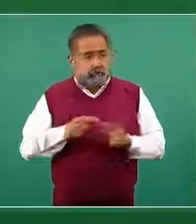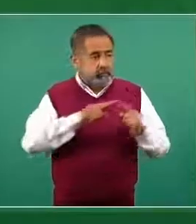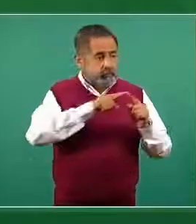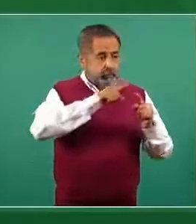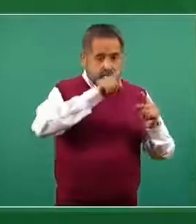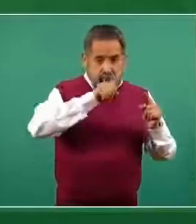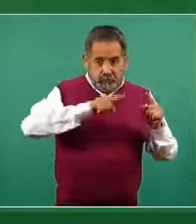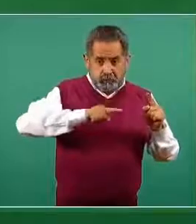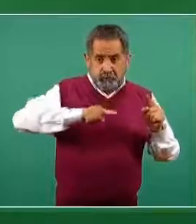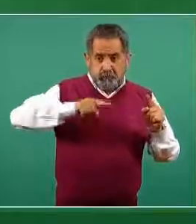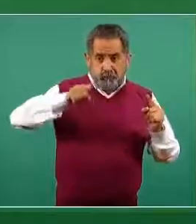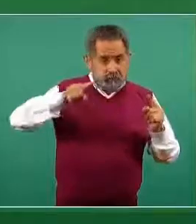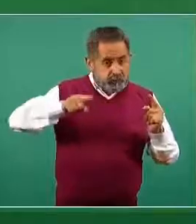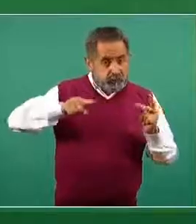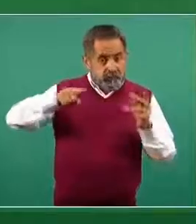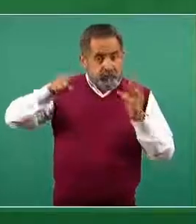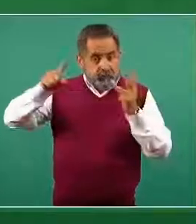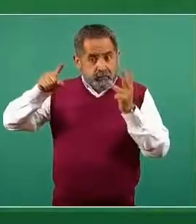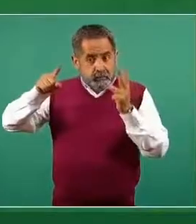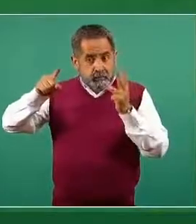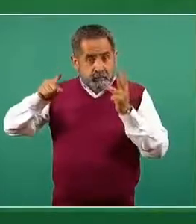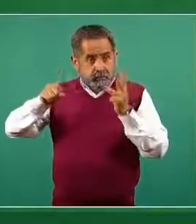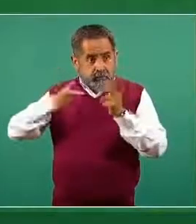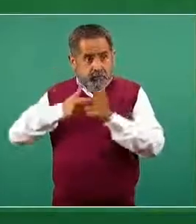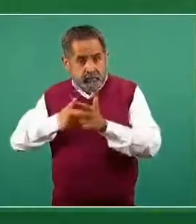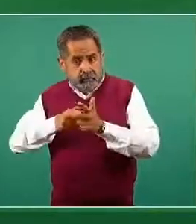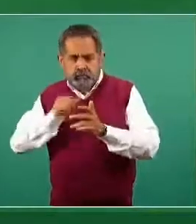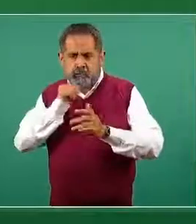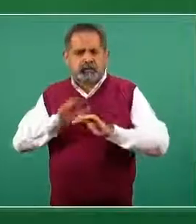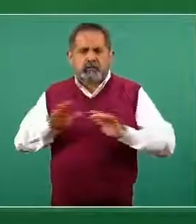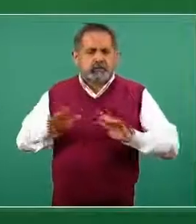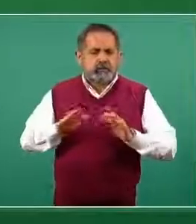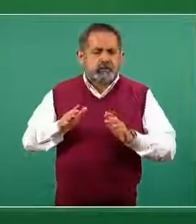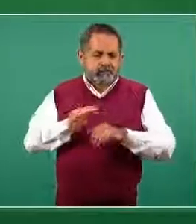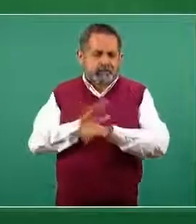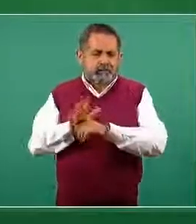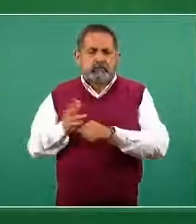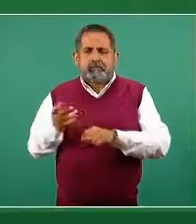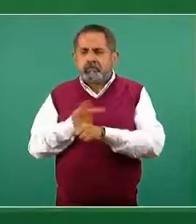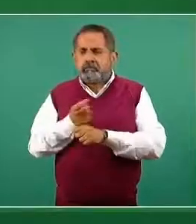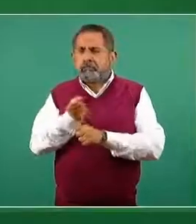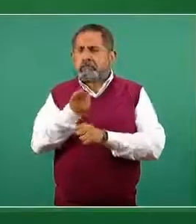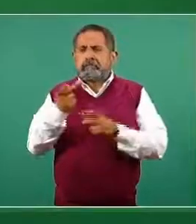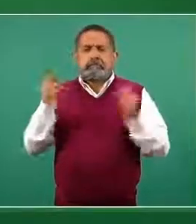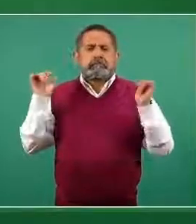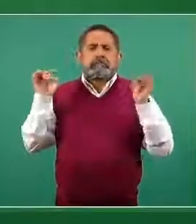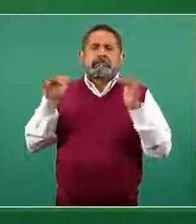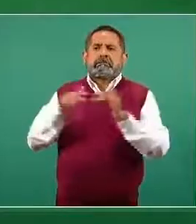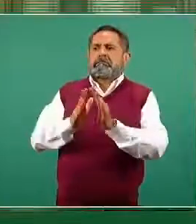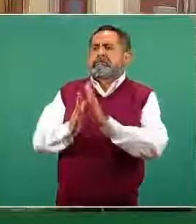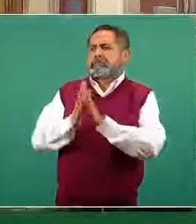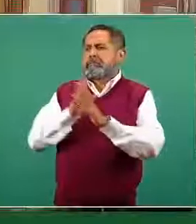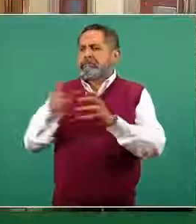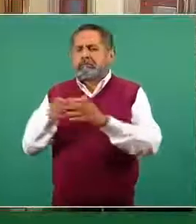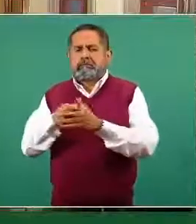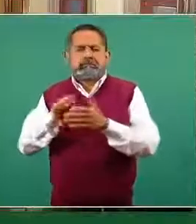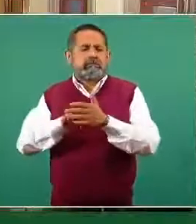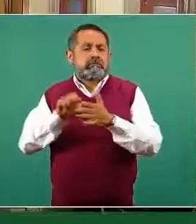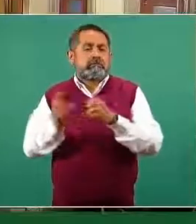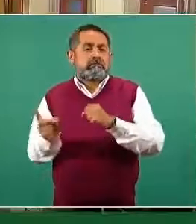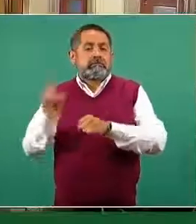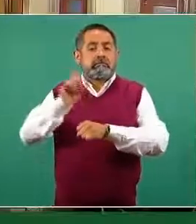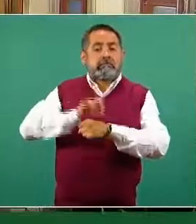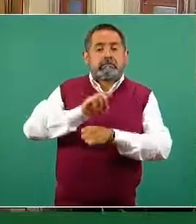por COVID-19? ¿Y qué espera respecto a futuras aglomeraciones que se dan por algunas celebraciones sociales como el Día de las